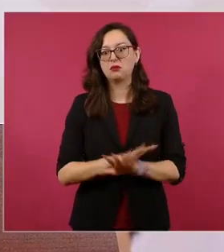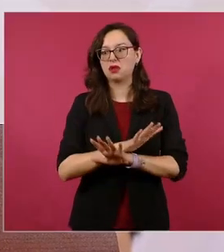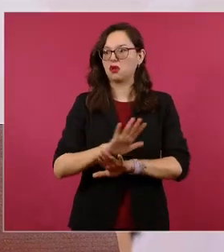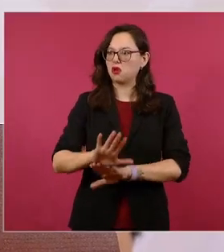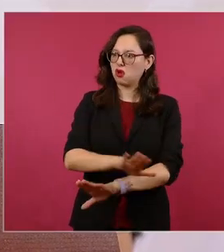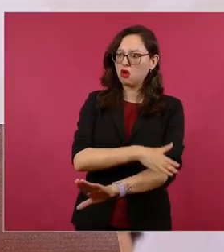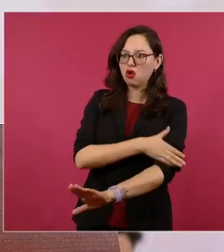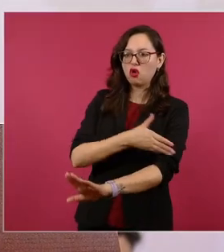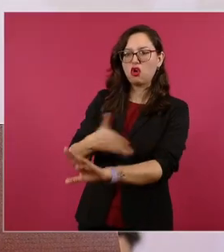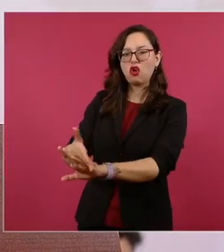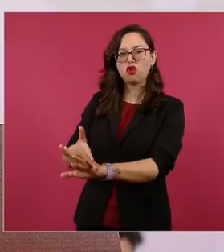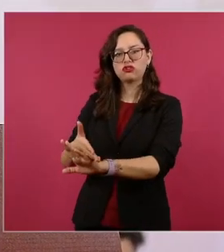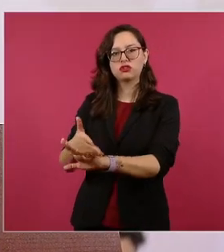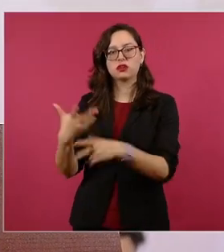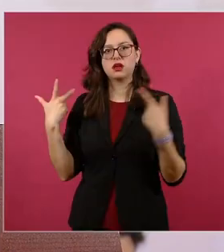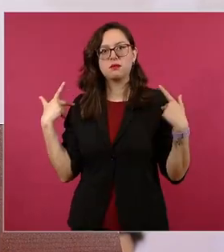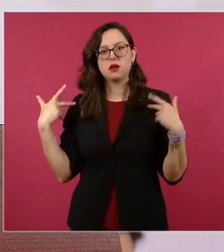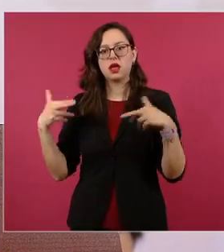a maestros,